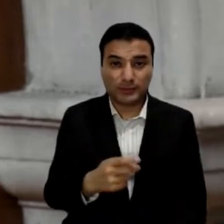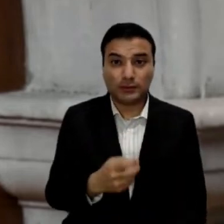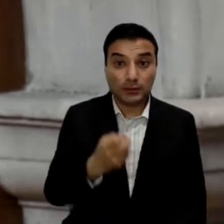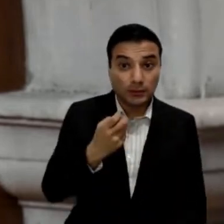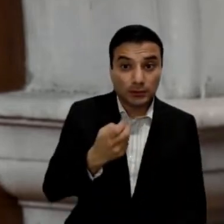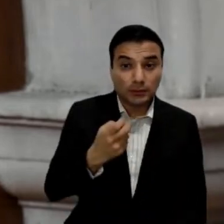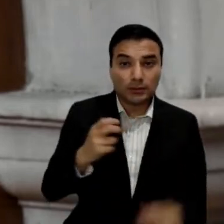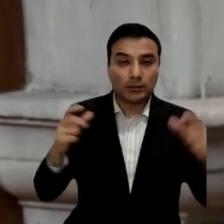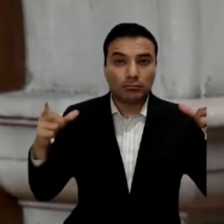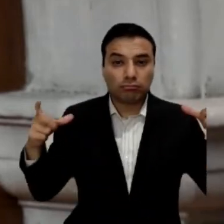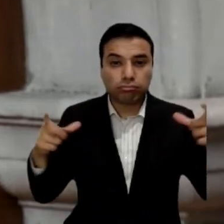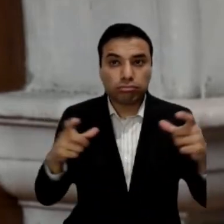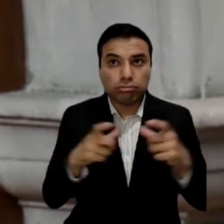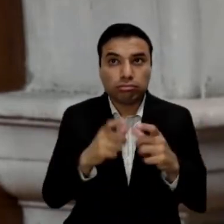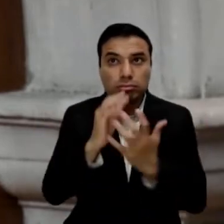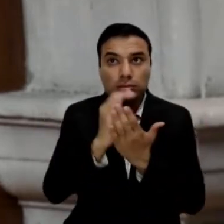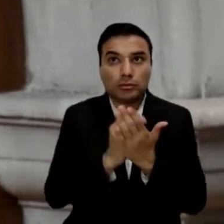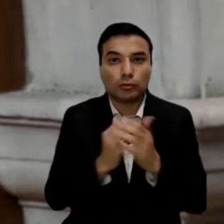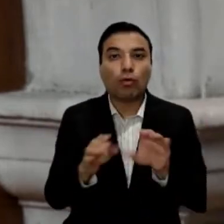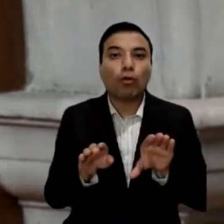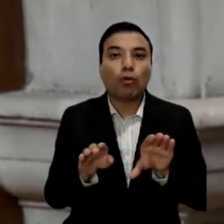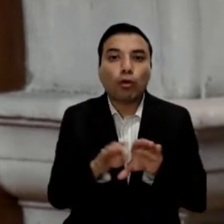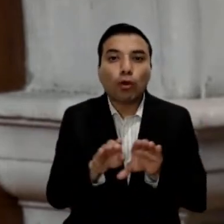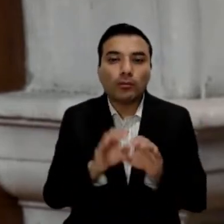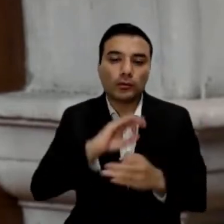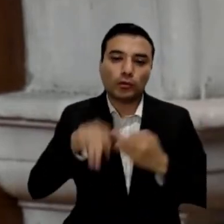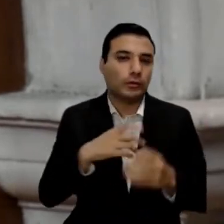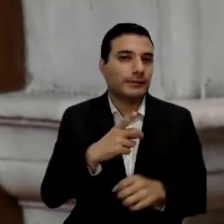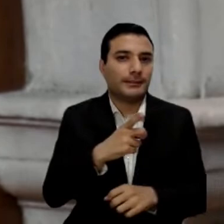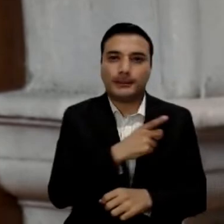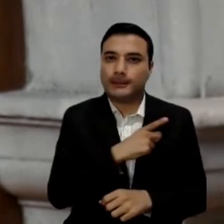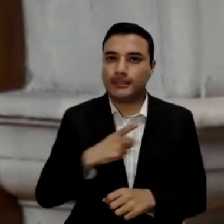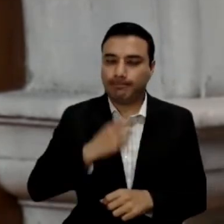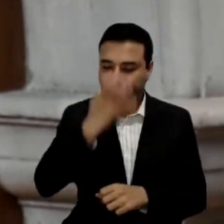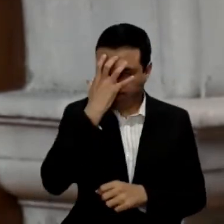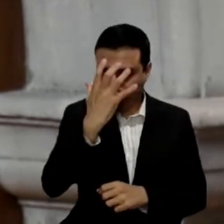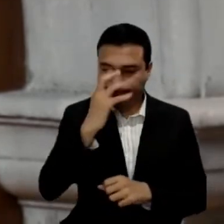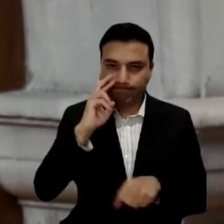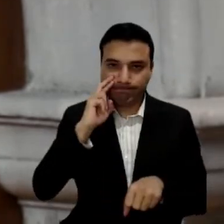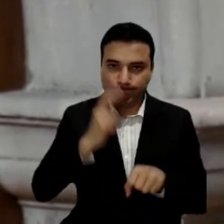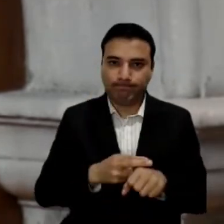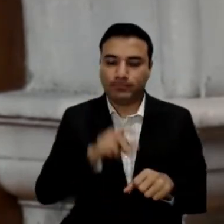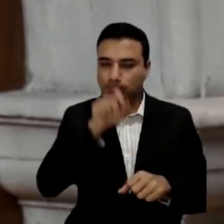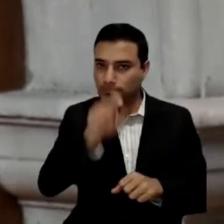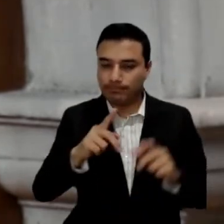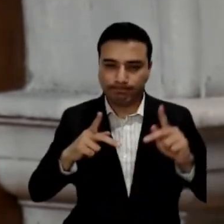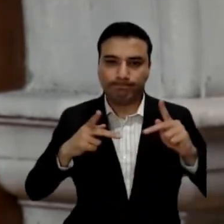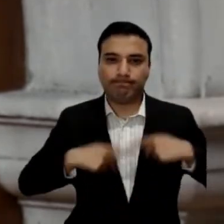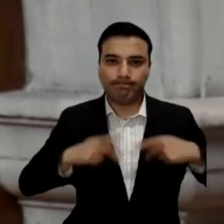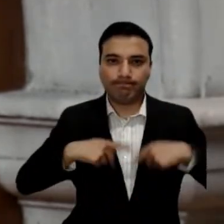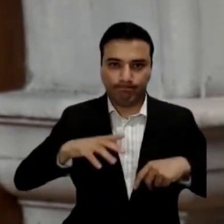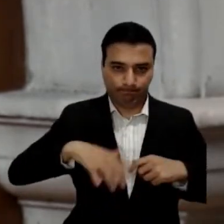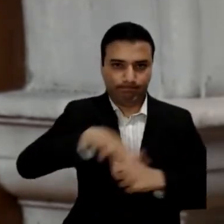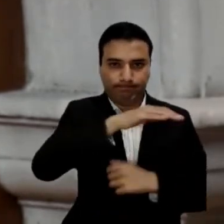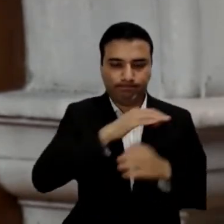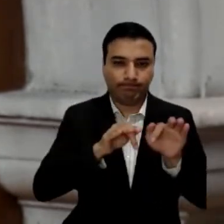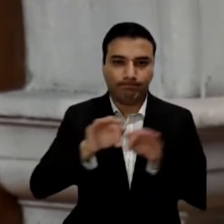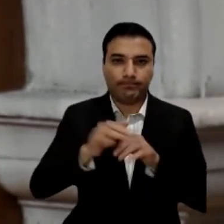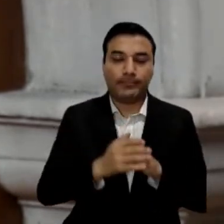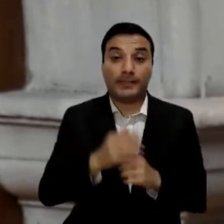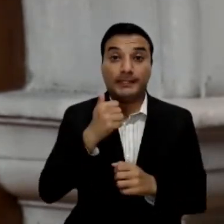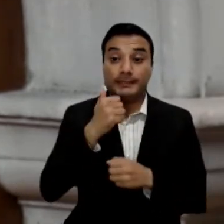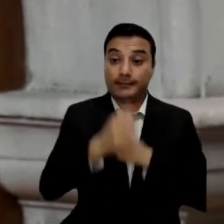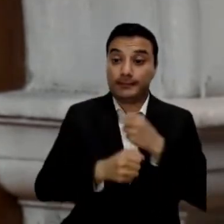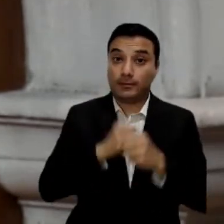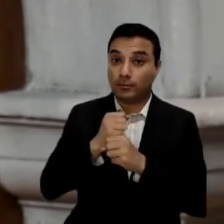un compromiso real de todas y todos y de la sociedad en su conjunto. En estos 6 años, el gobierno estatal